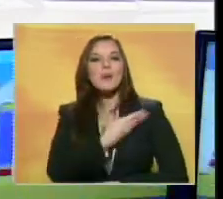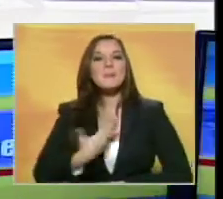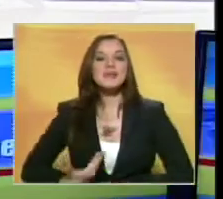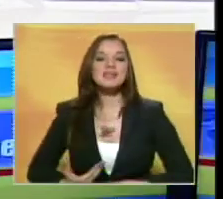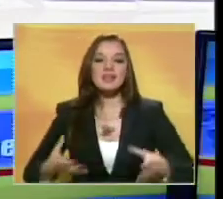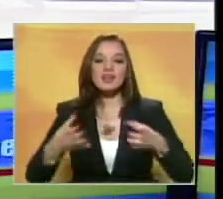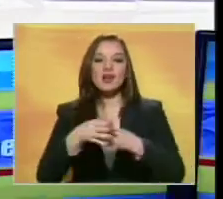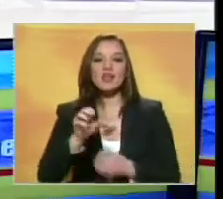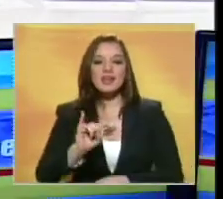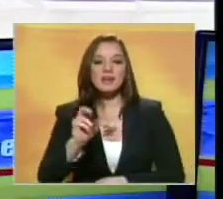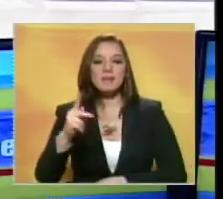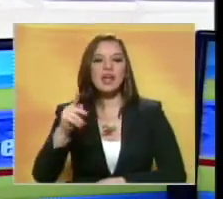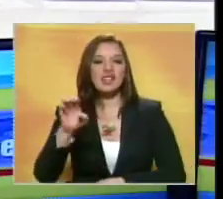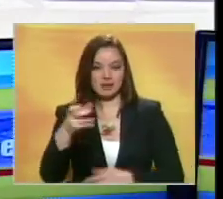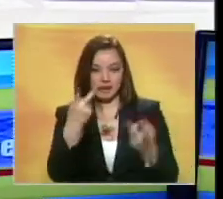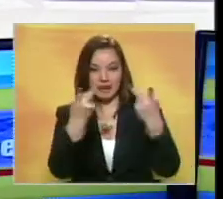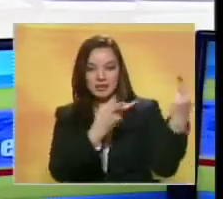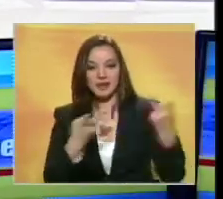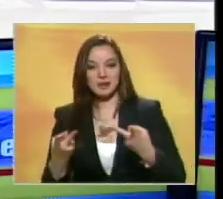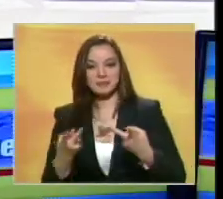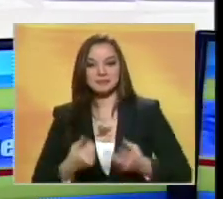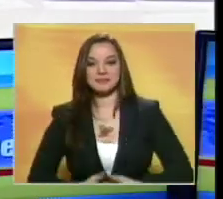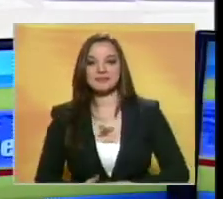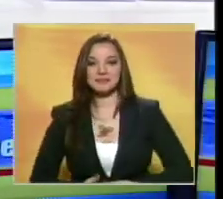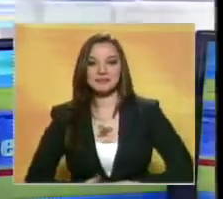presidente del IFEDEC. Quedan invitados.